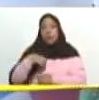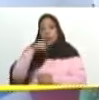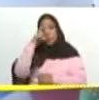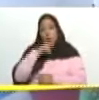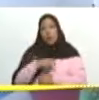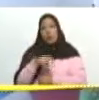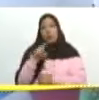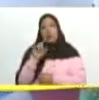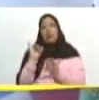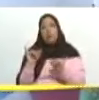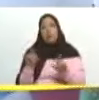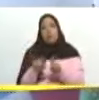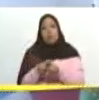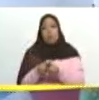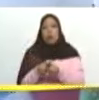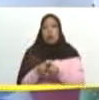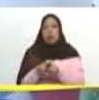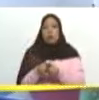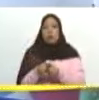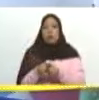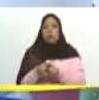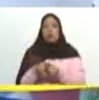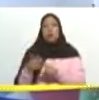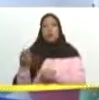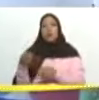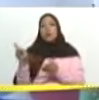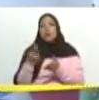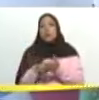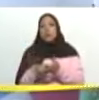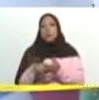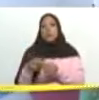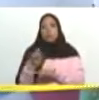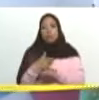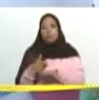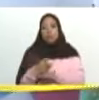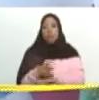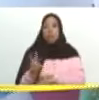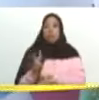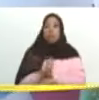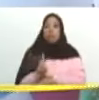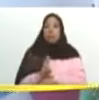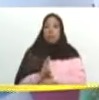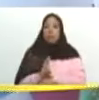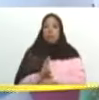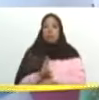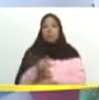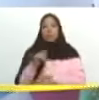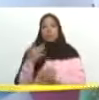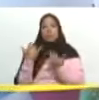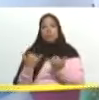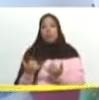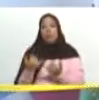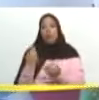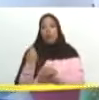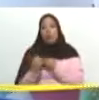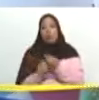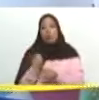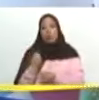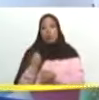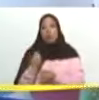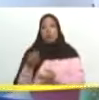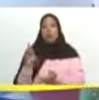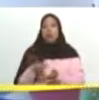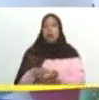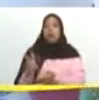vamos en las mismas condiciones. Mientras se va recuperando la economía de Venezuela, Venezuela está en condiciones de